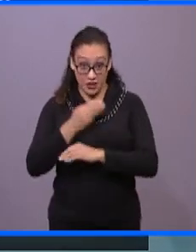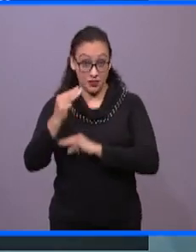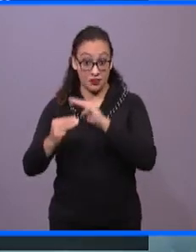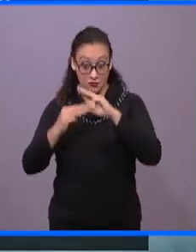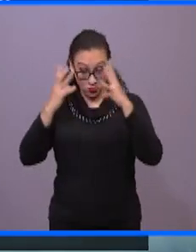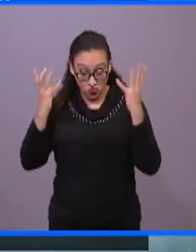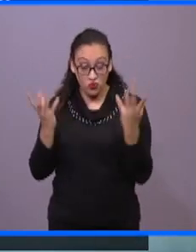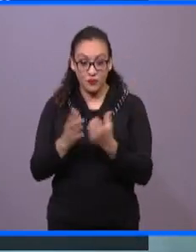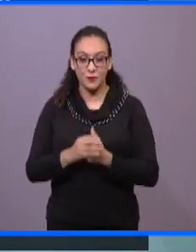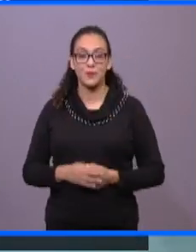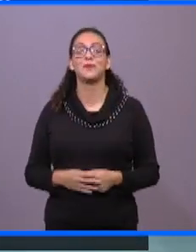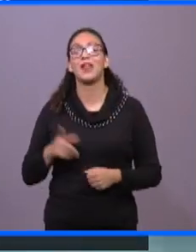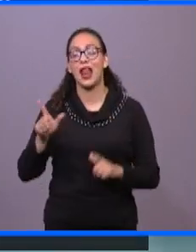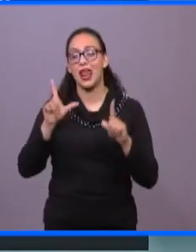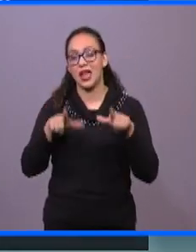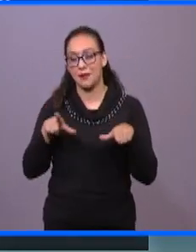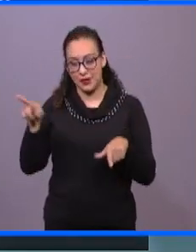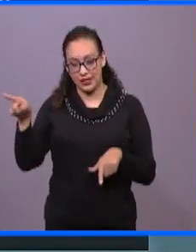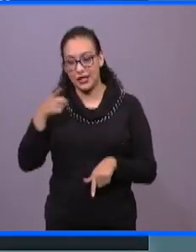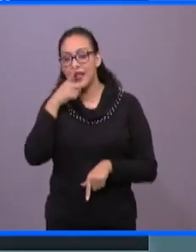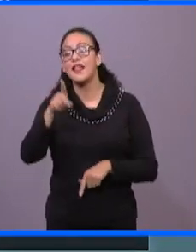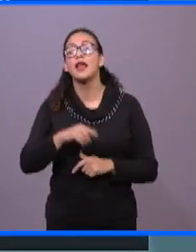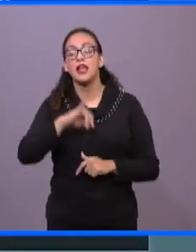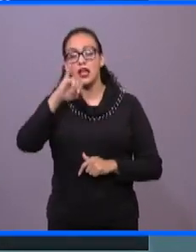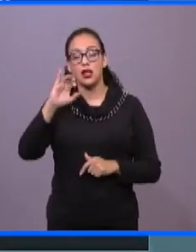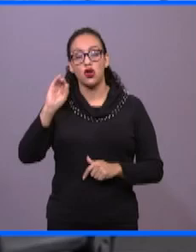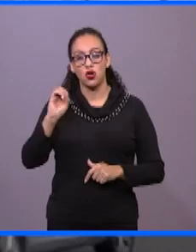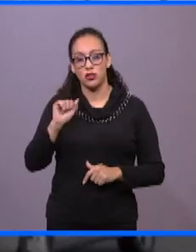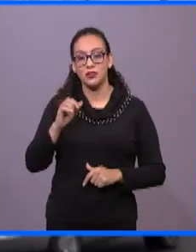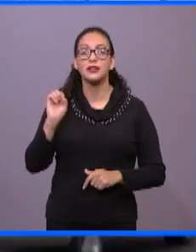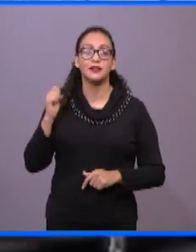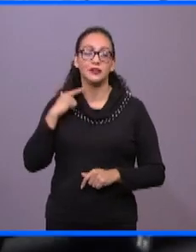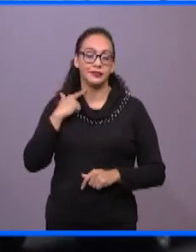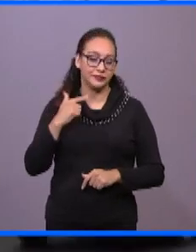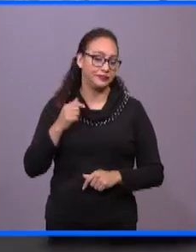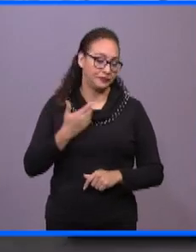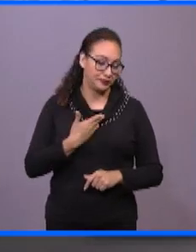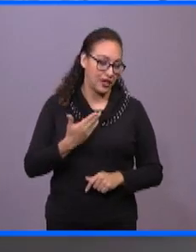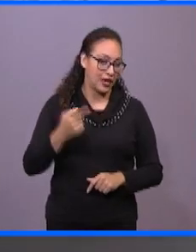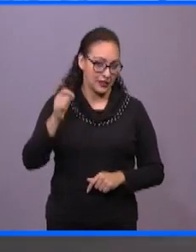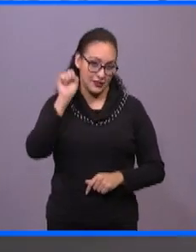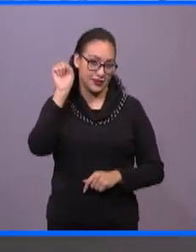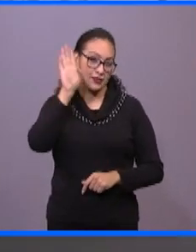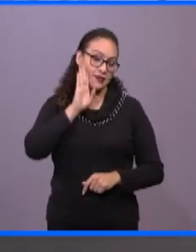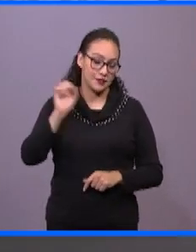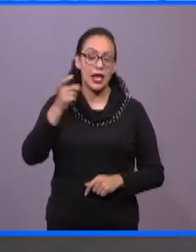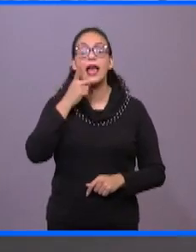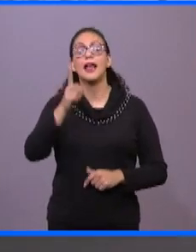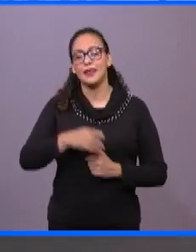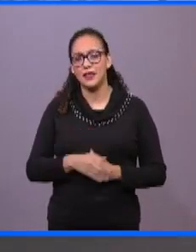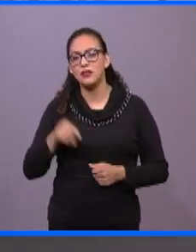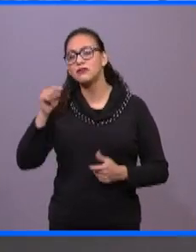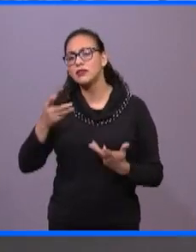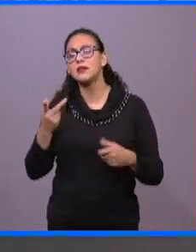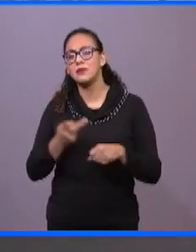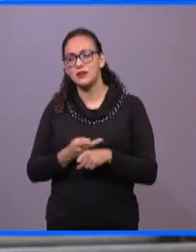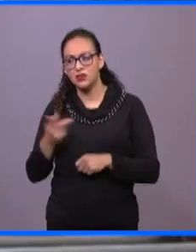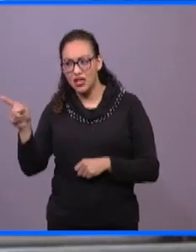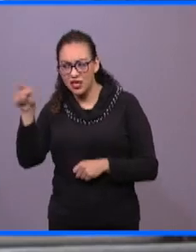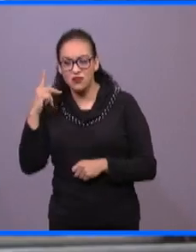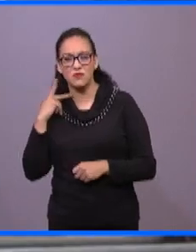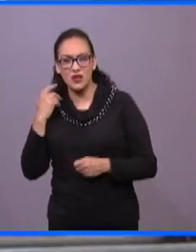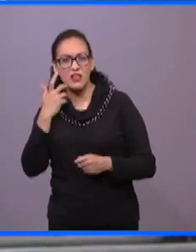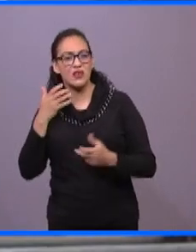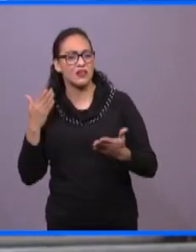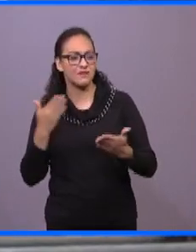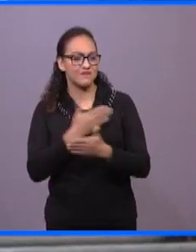plataforma IntelliJuris, el ministro en retiro, José Ramón Cosío, reflexionó sobre las acciones que han buscado erosionar la independencia